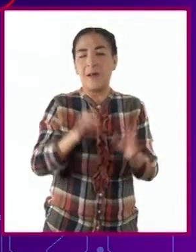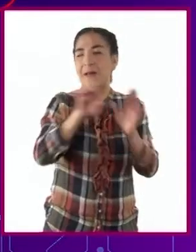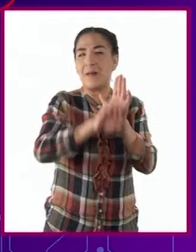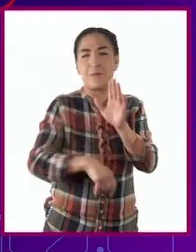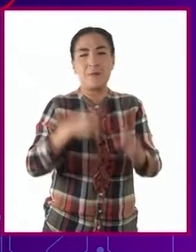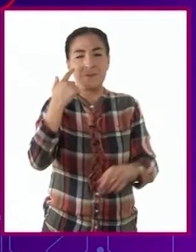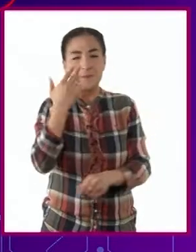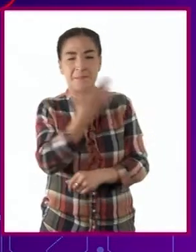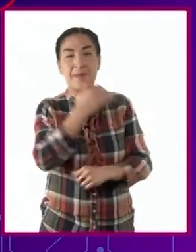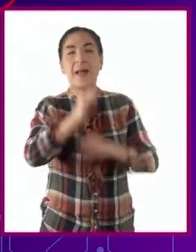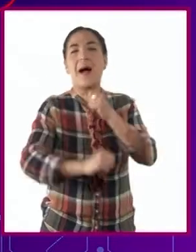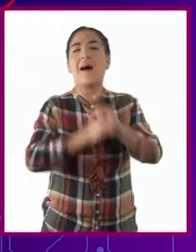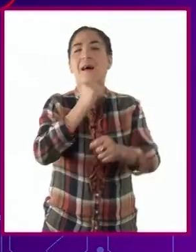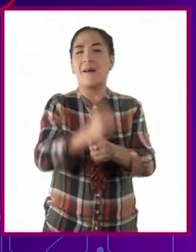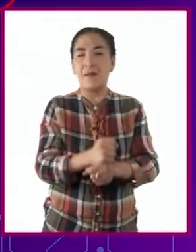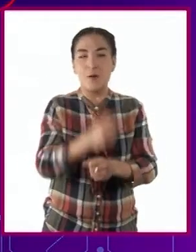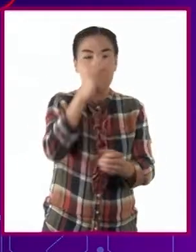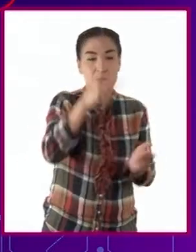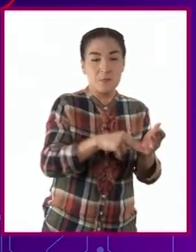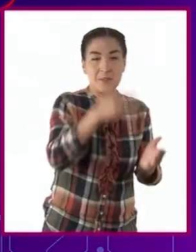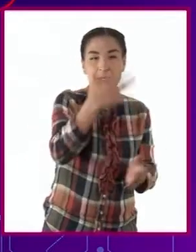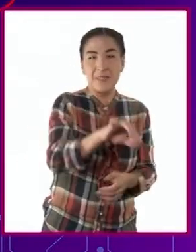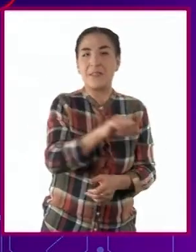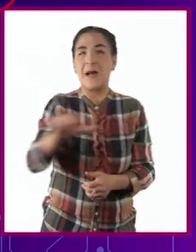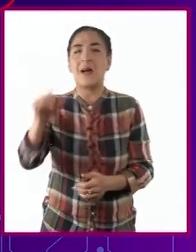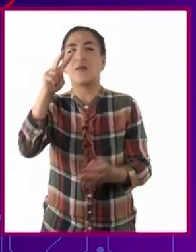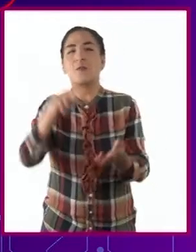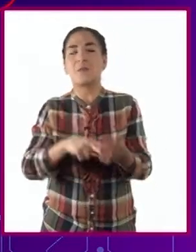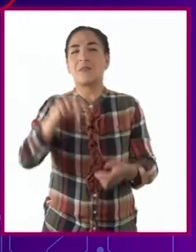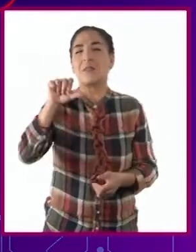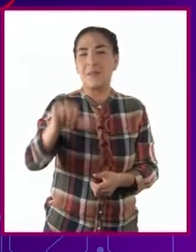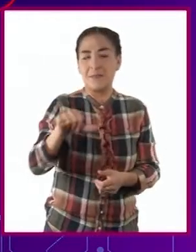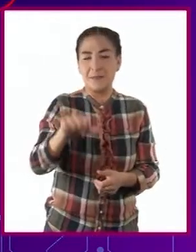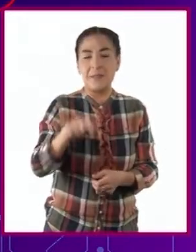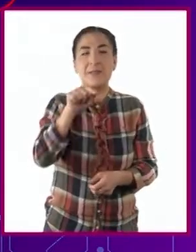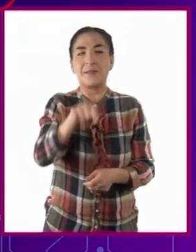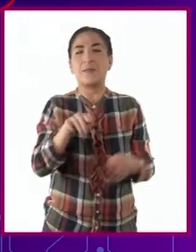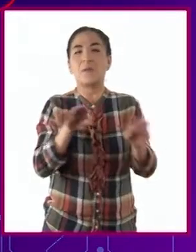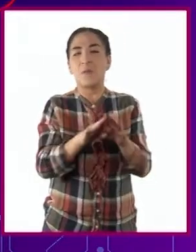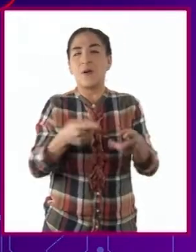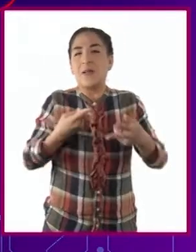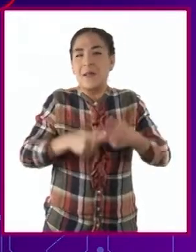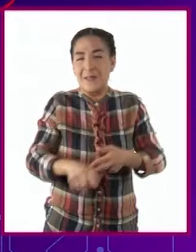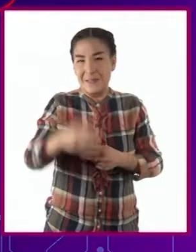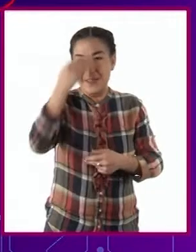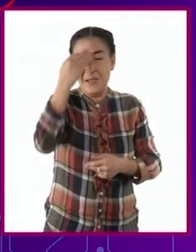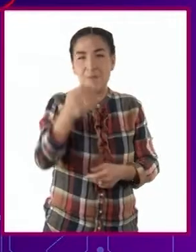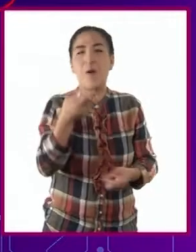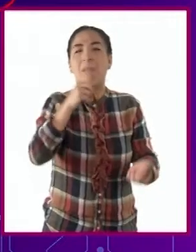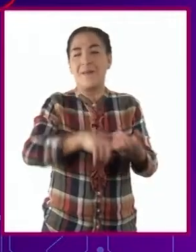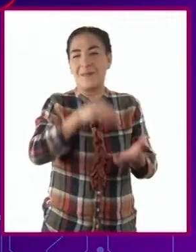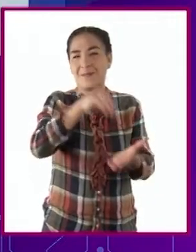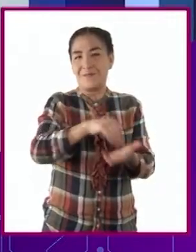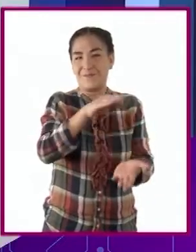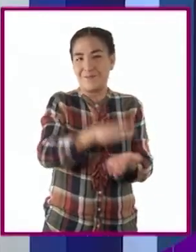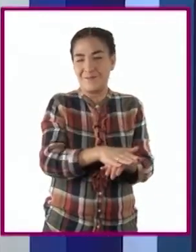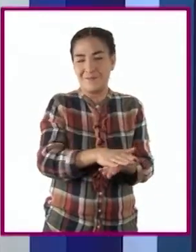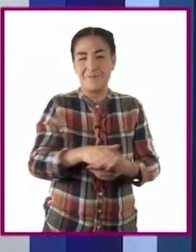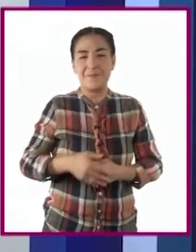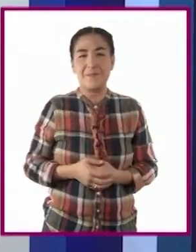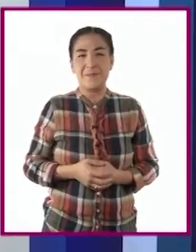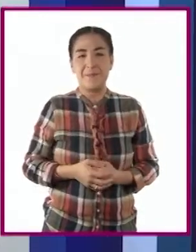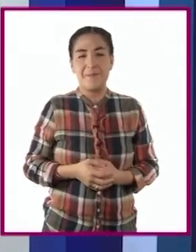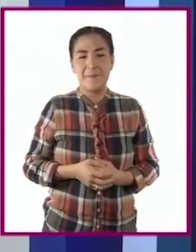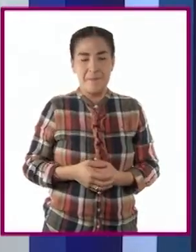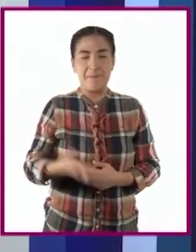se muestran los años de 2010 a 2016, que es el intervalo de tiempo que se registra.